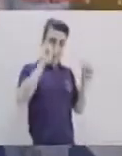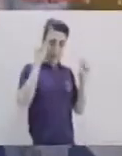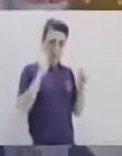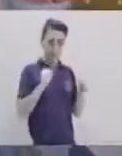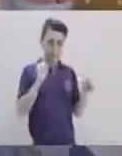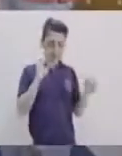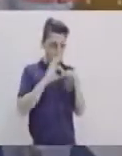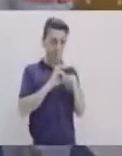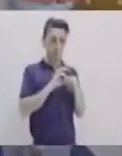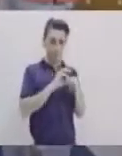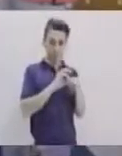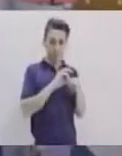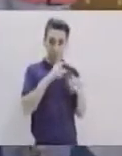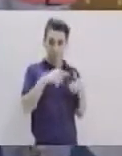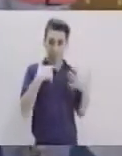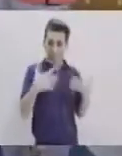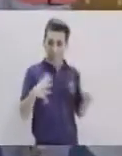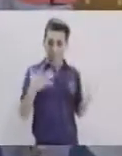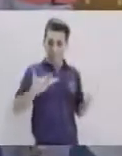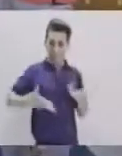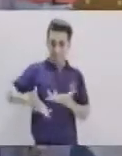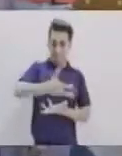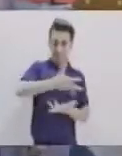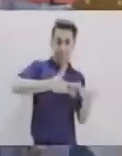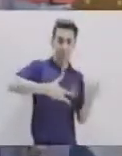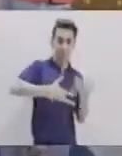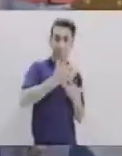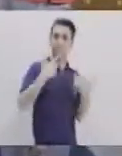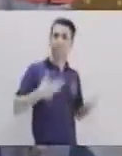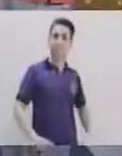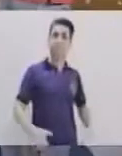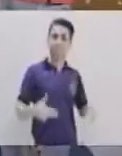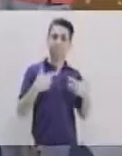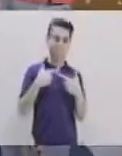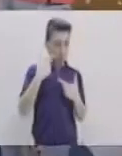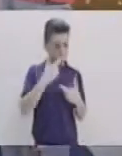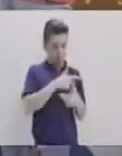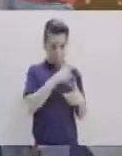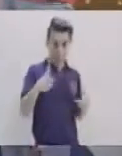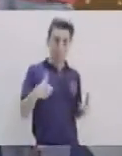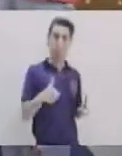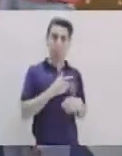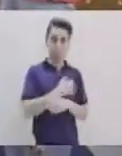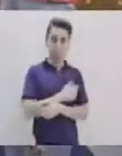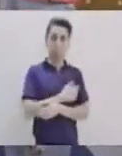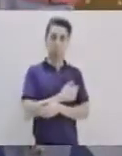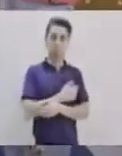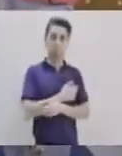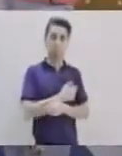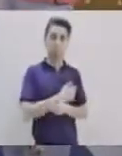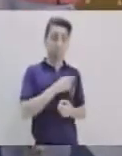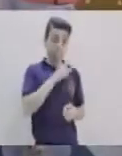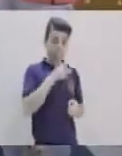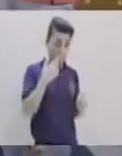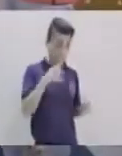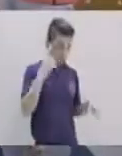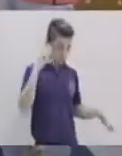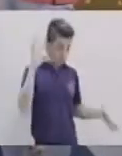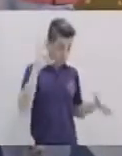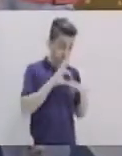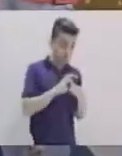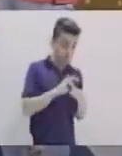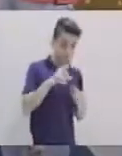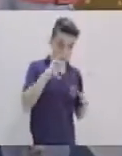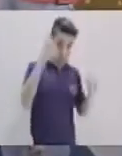conectarlo con el mundo, con lo que ya te rodea, con lo que has vivido, con lo que has visto en los medios de comunicación. Y cuando ya has hecho esa conexión de